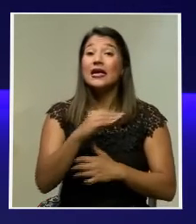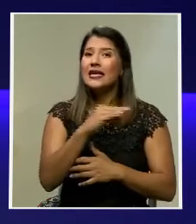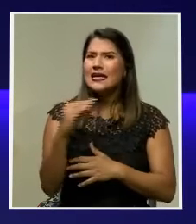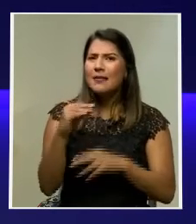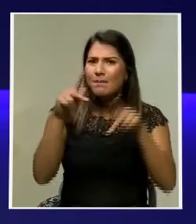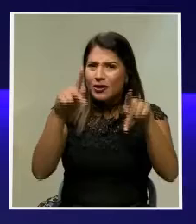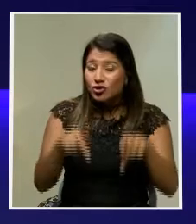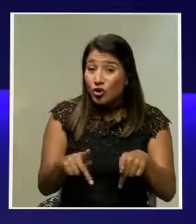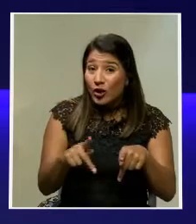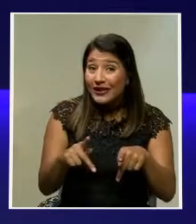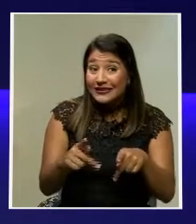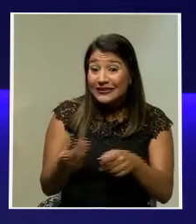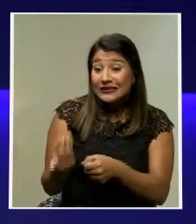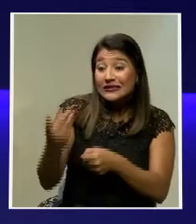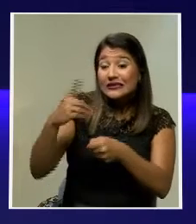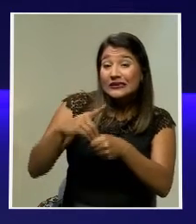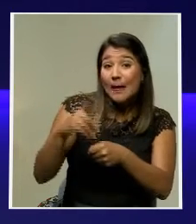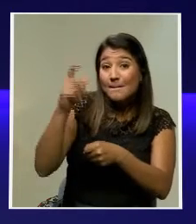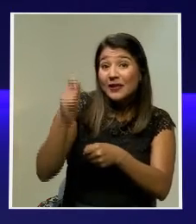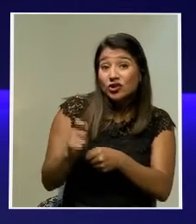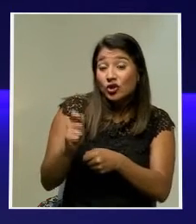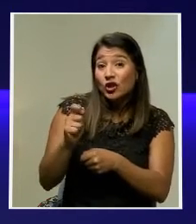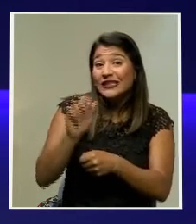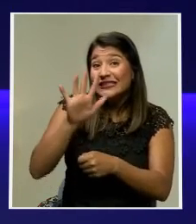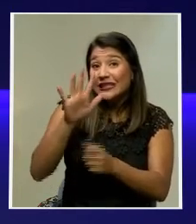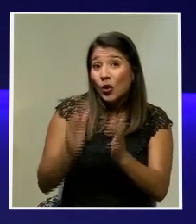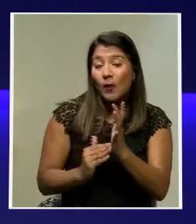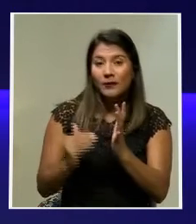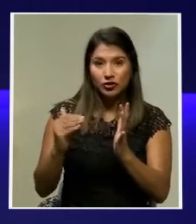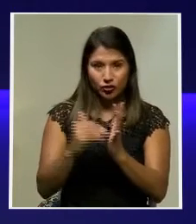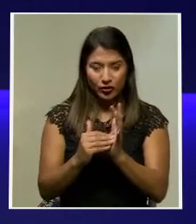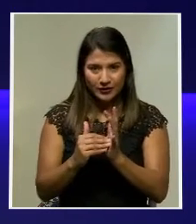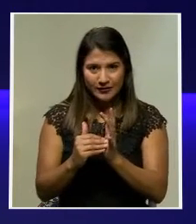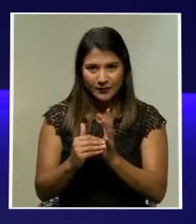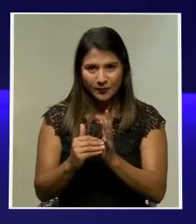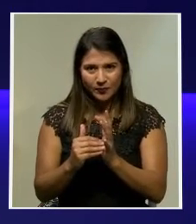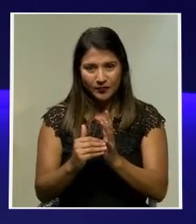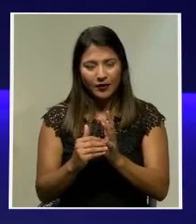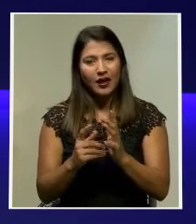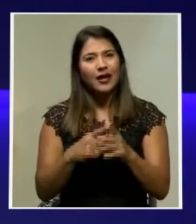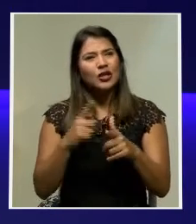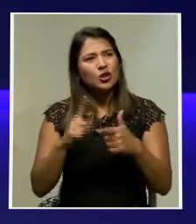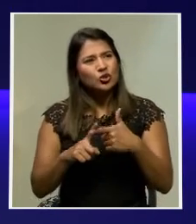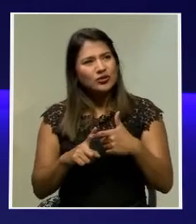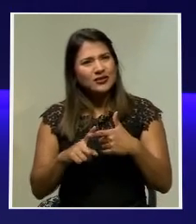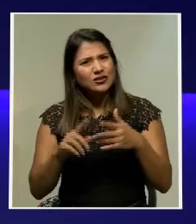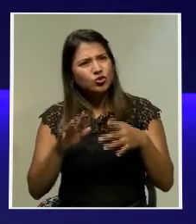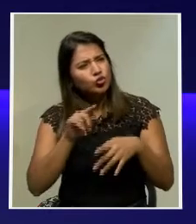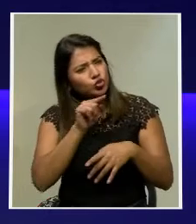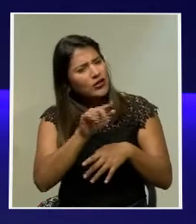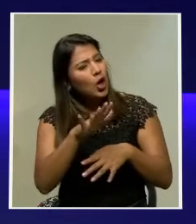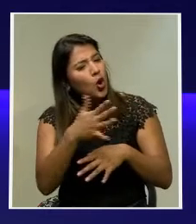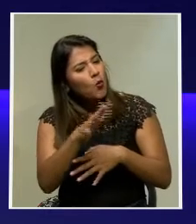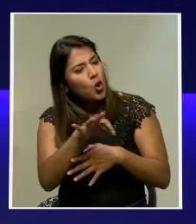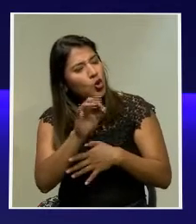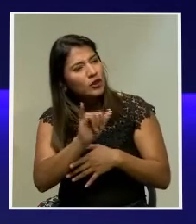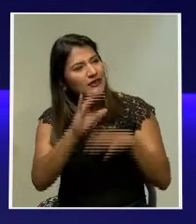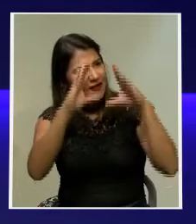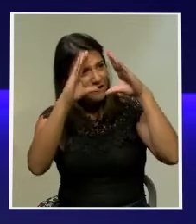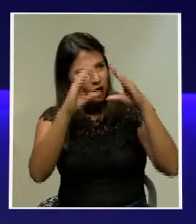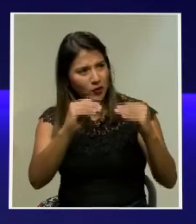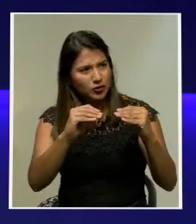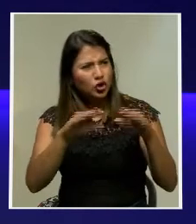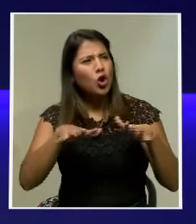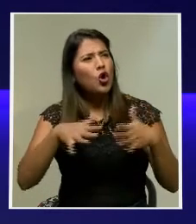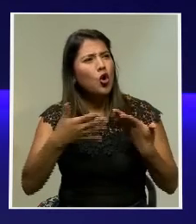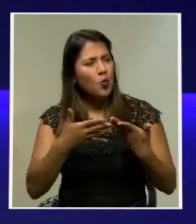de 5 millones por las que no habían cotizado. ¿De dónde vienen esos datos y cómo eran estos casos que